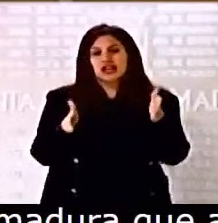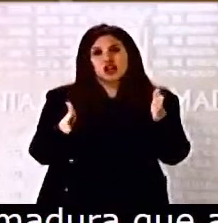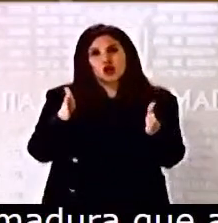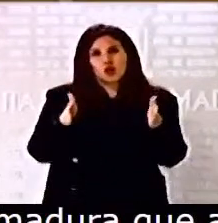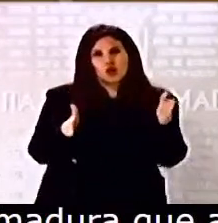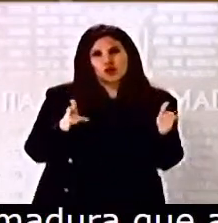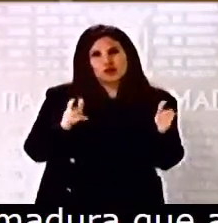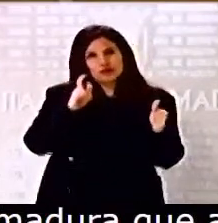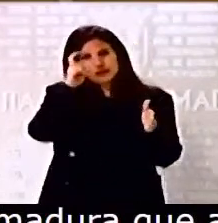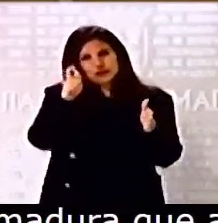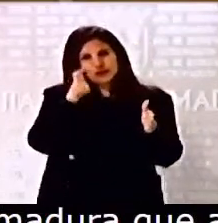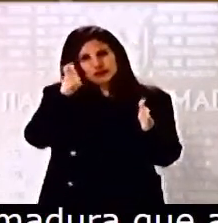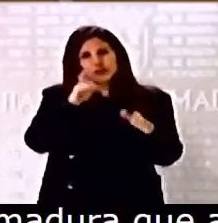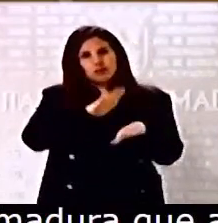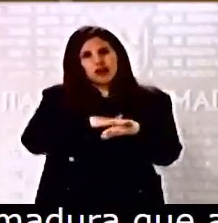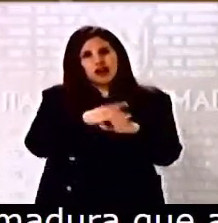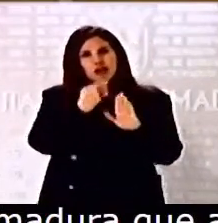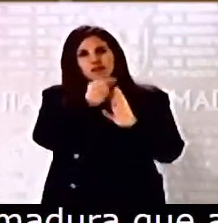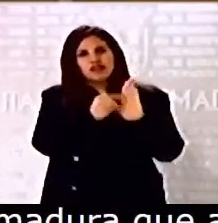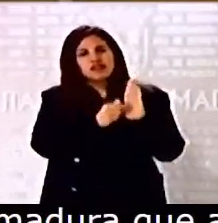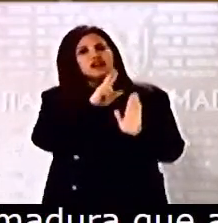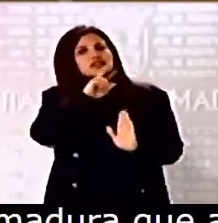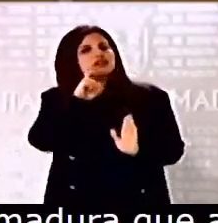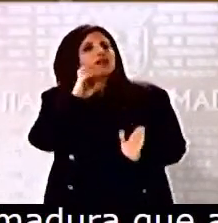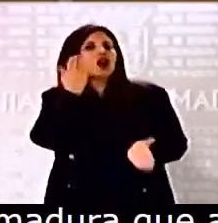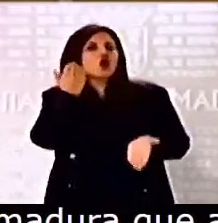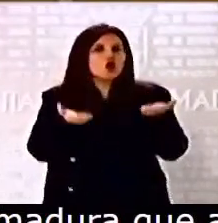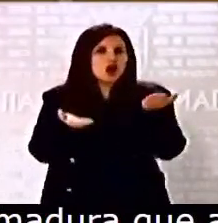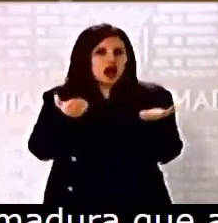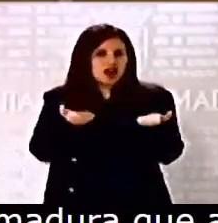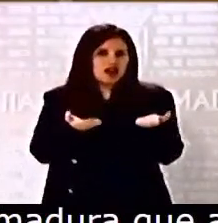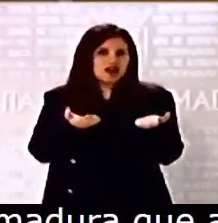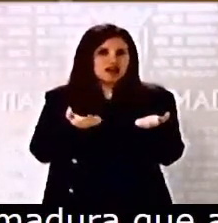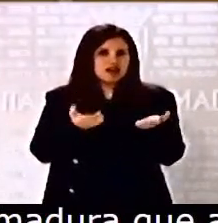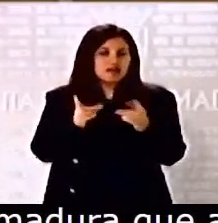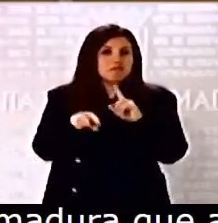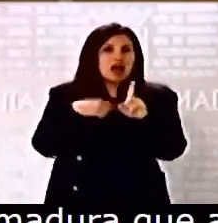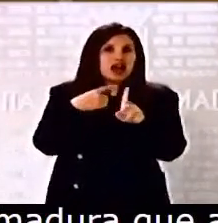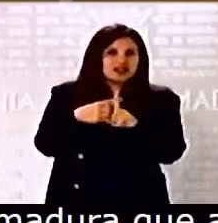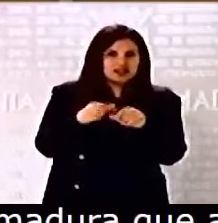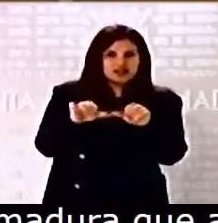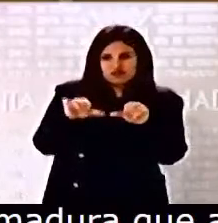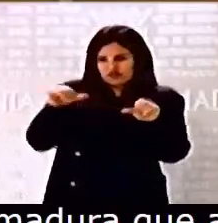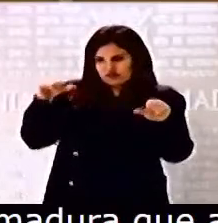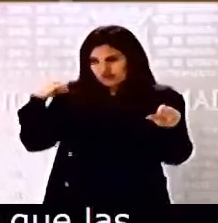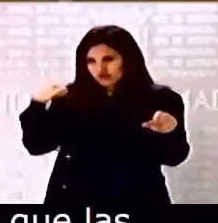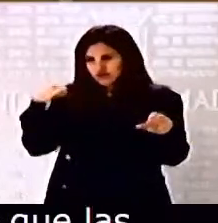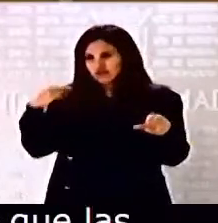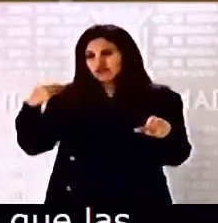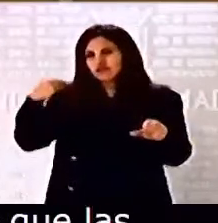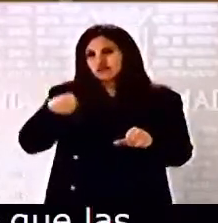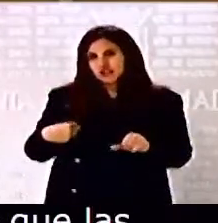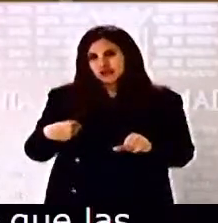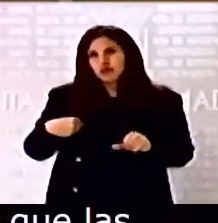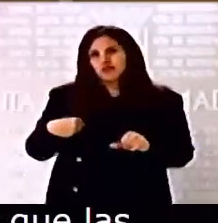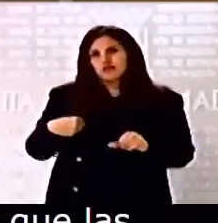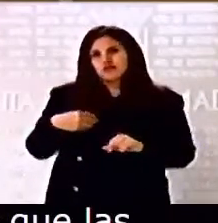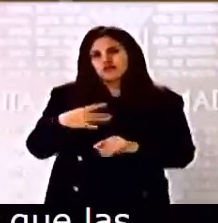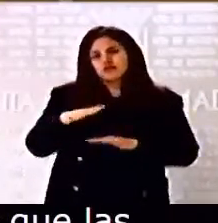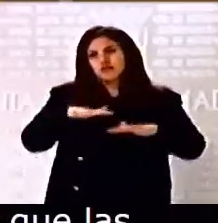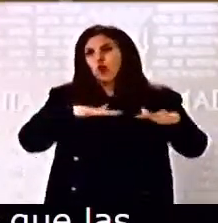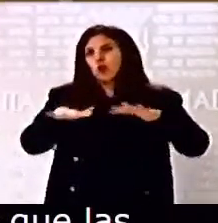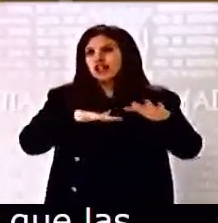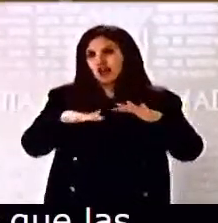medidas se puedan evaluar, sobre todo cuando hay un efecto de distorsión como es la mayor